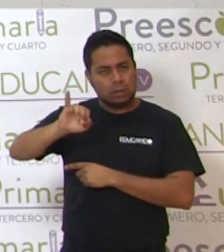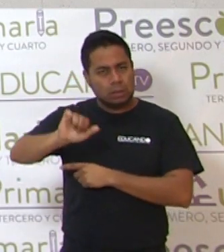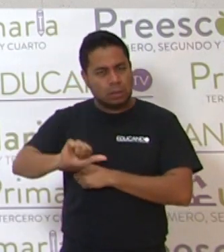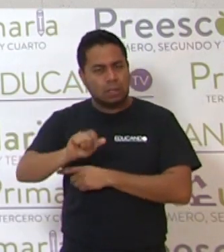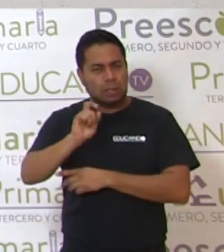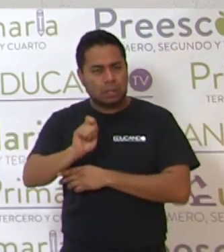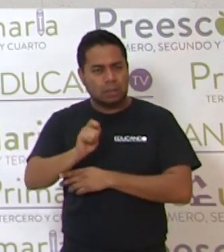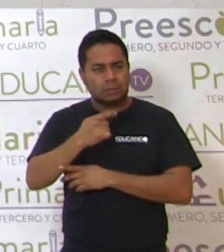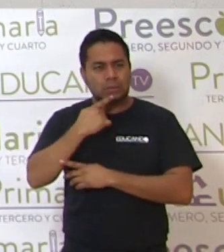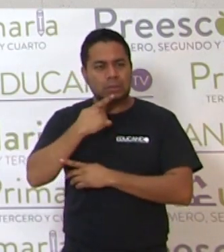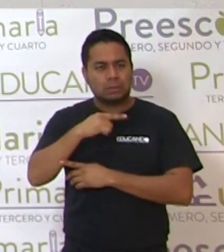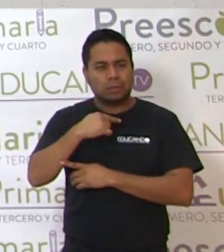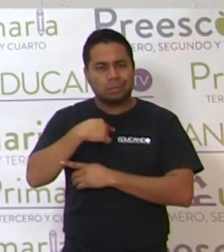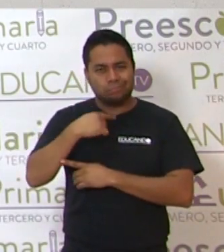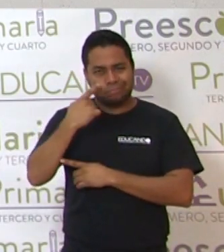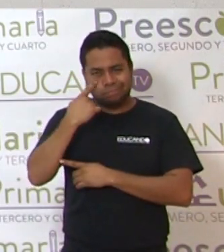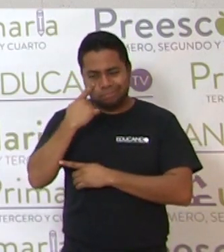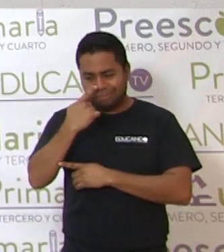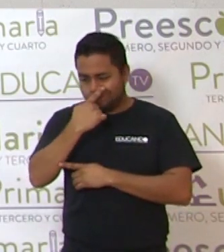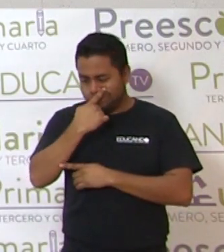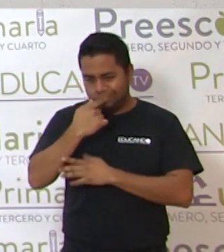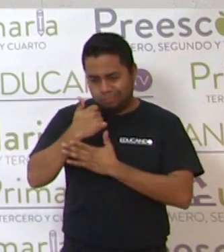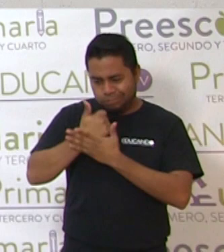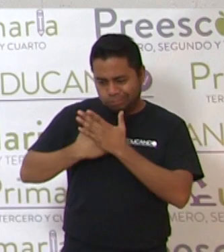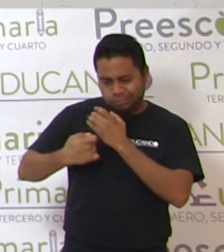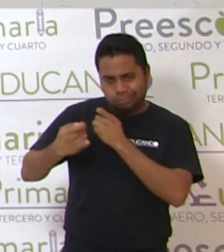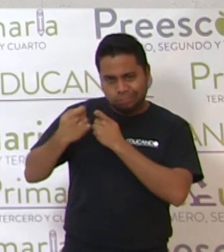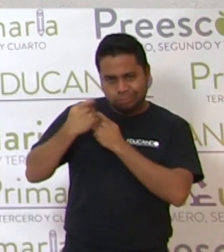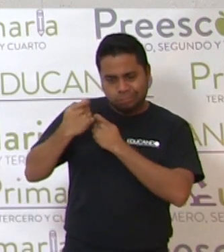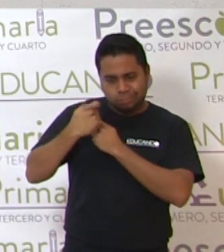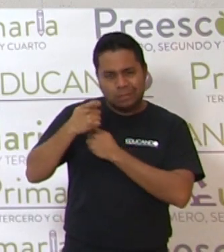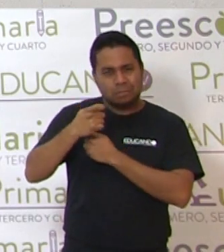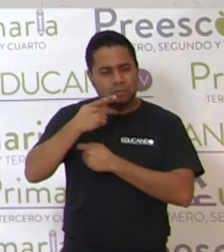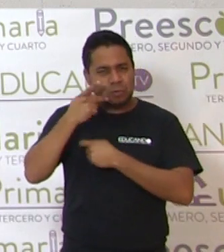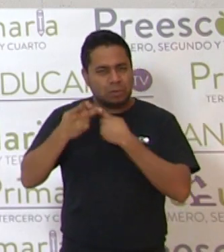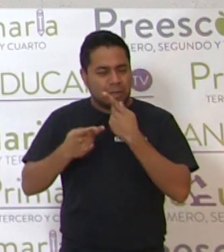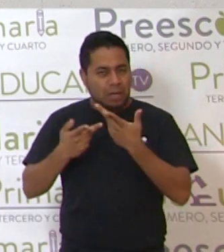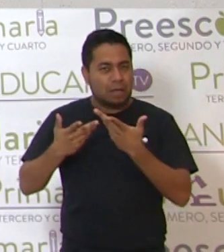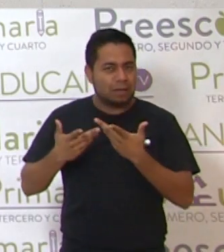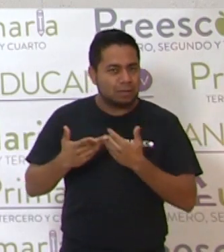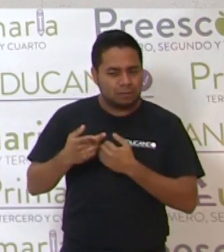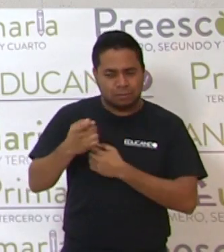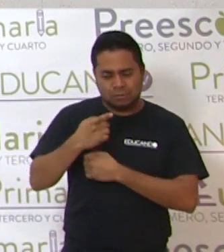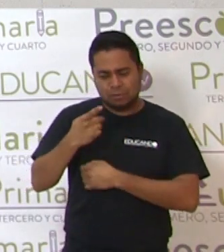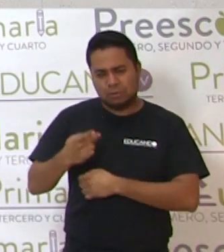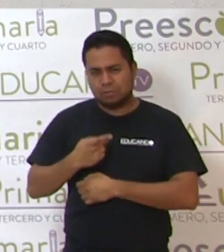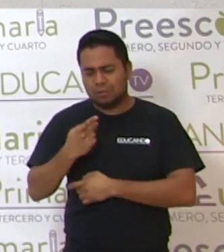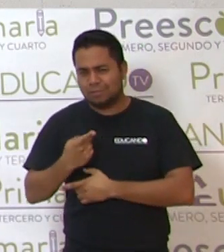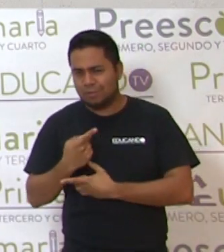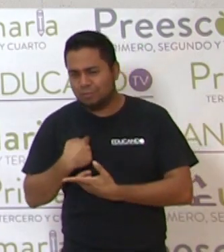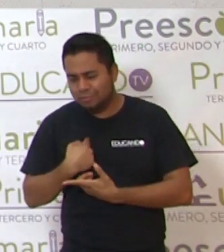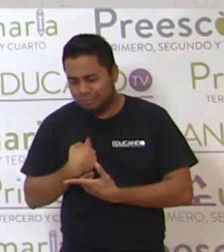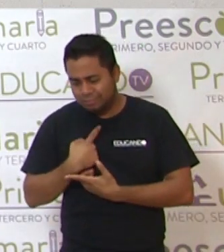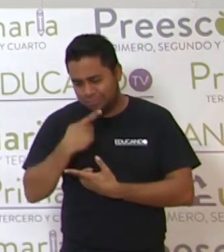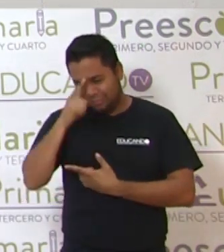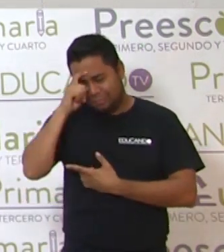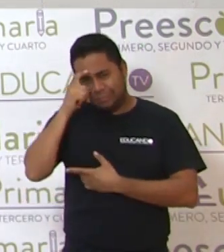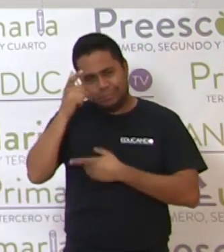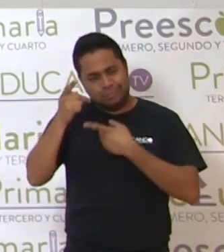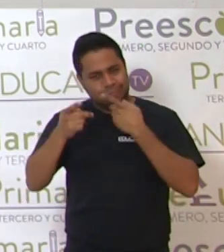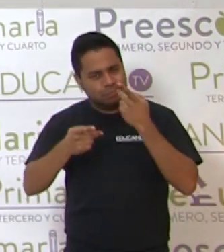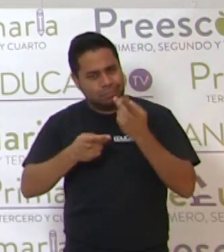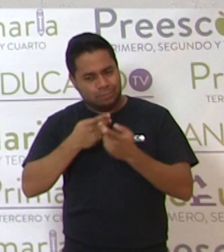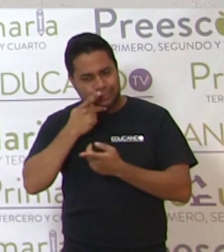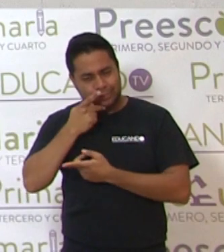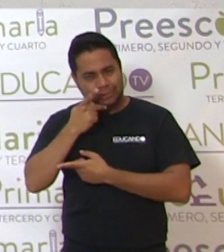mi pupila, tu pupila azul. ¿Qué es poesía? Y tú me lo preguntas. Poesía eres